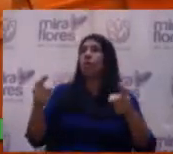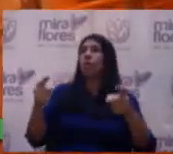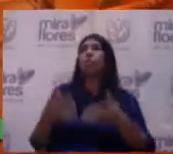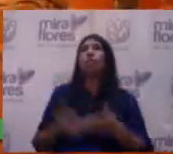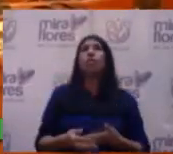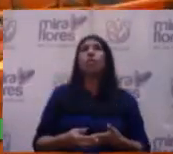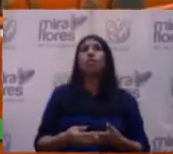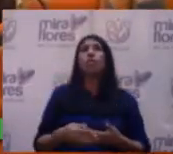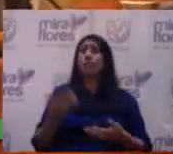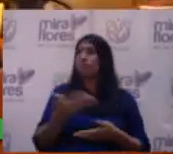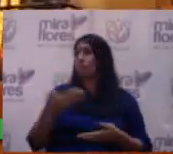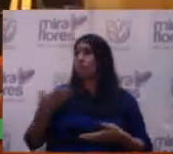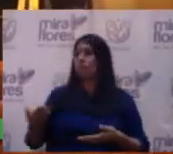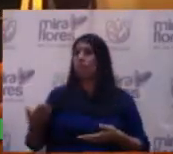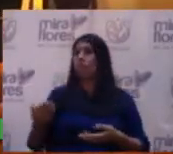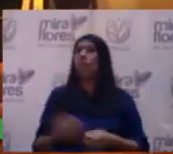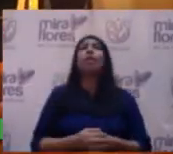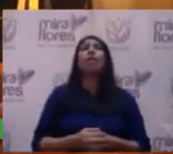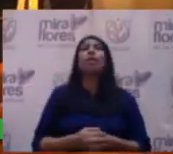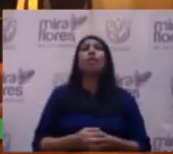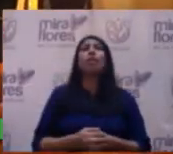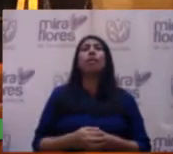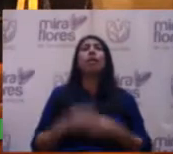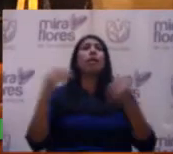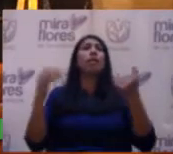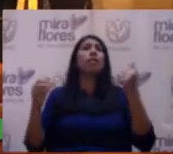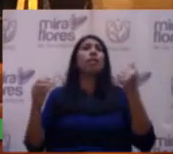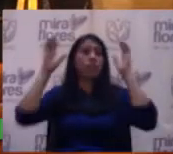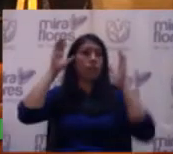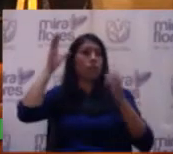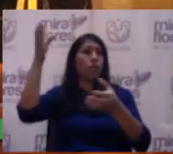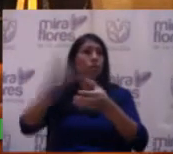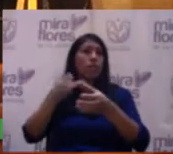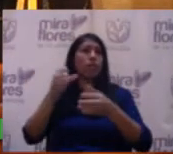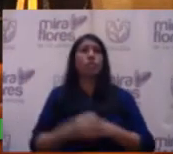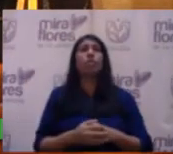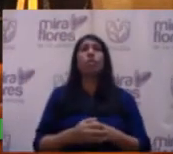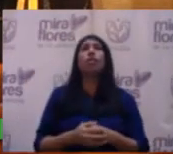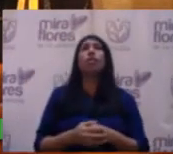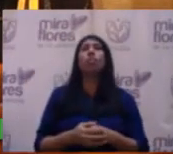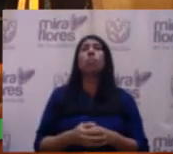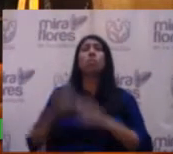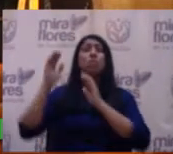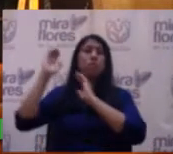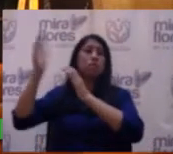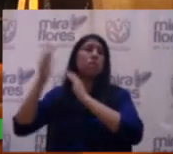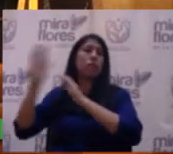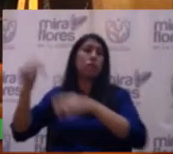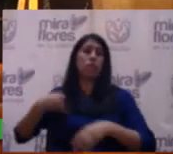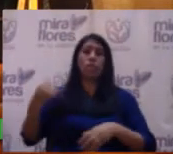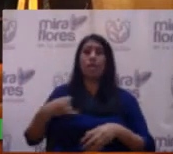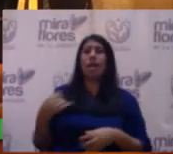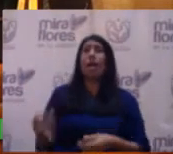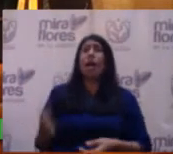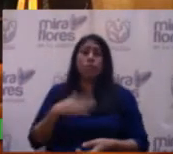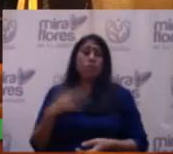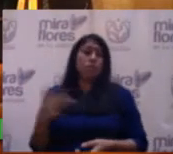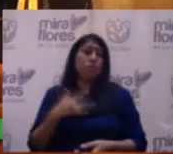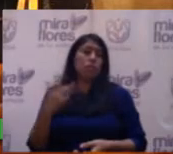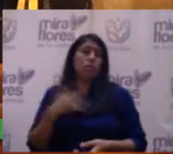vicepresidencia del Congreso para poder participar del seminario de políticas juveniles, en las cuales me hicieron sentir muy contenta